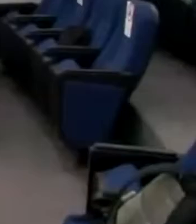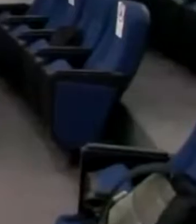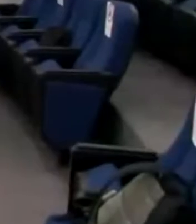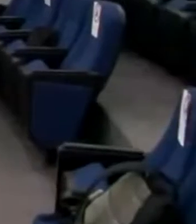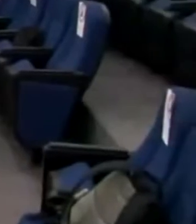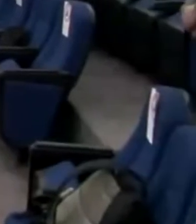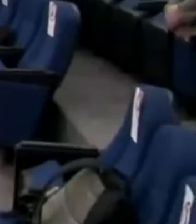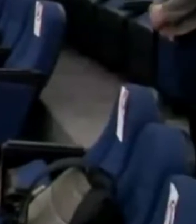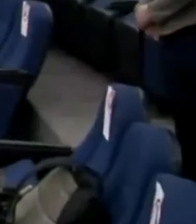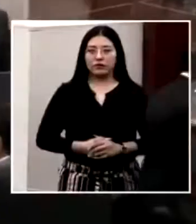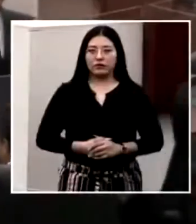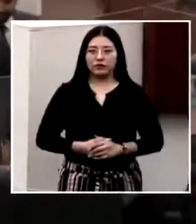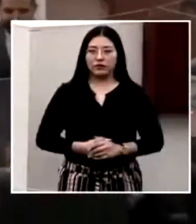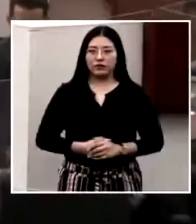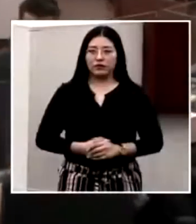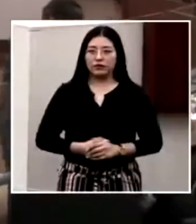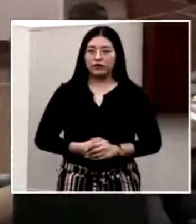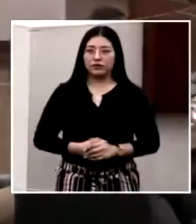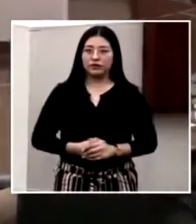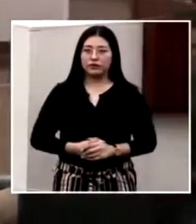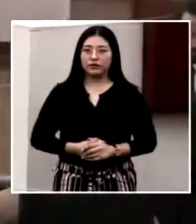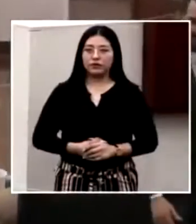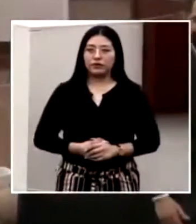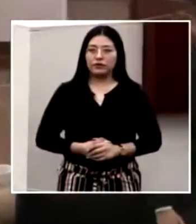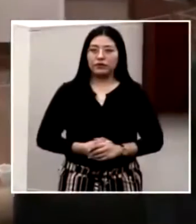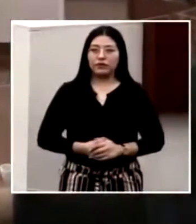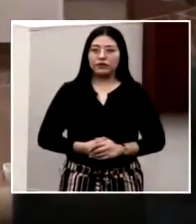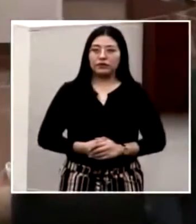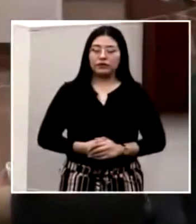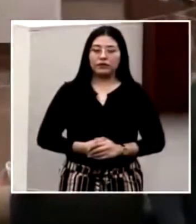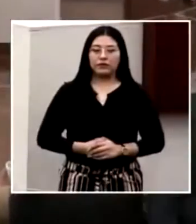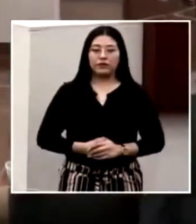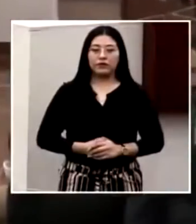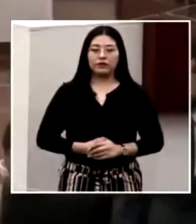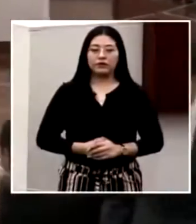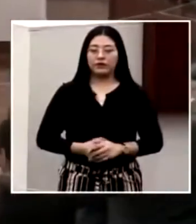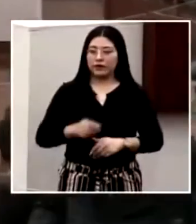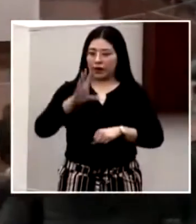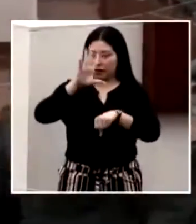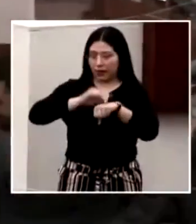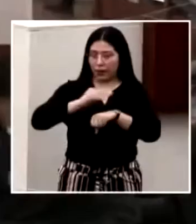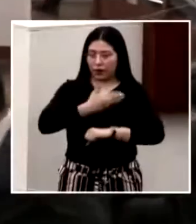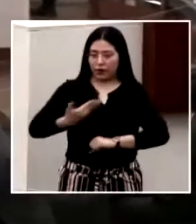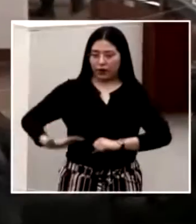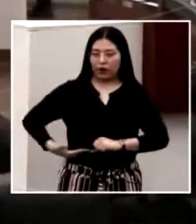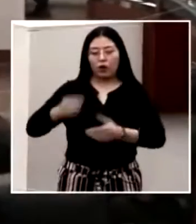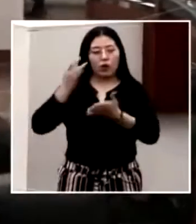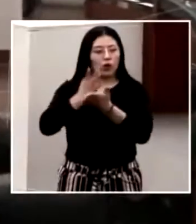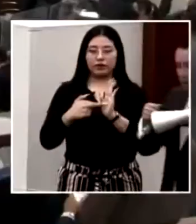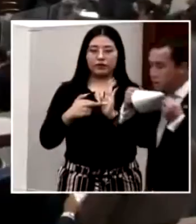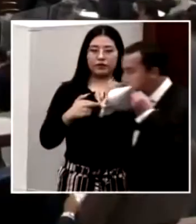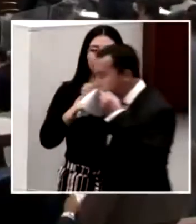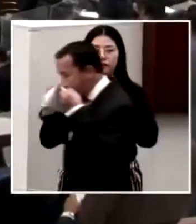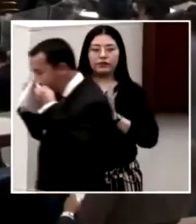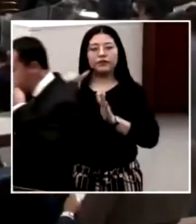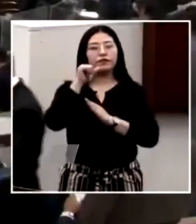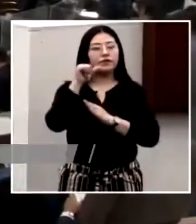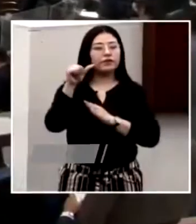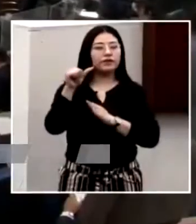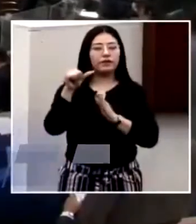representa un 8.4 más en relación al último año de la administración anterior es decir cuatro mil